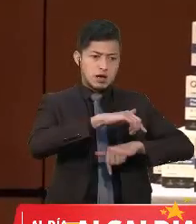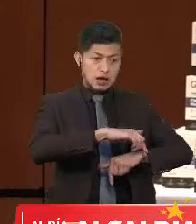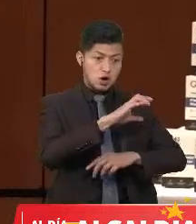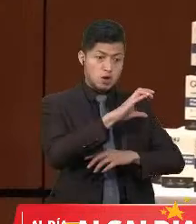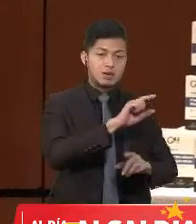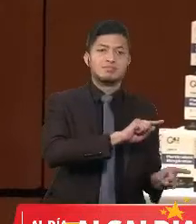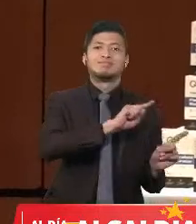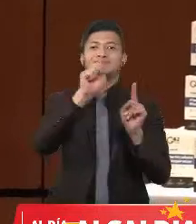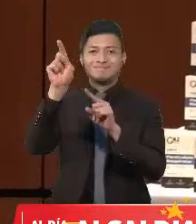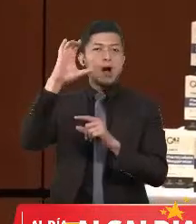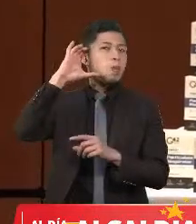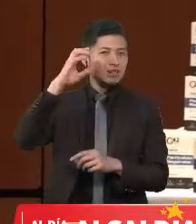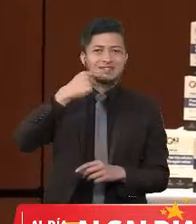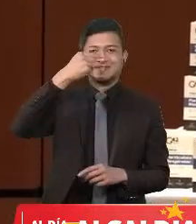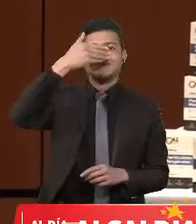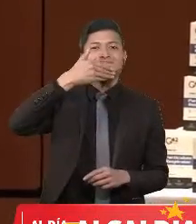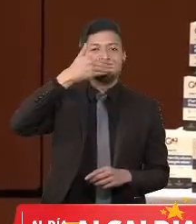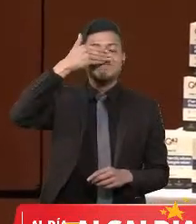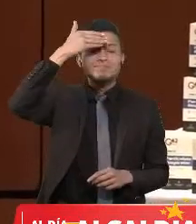Emiratos Árabes Unidos,